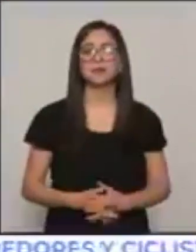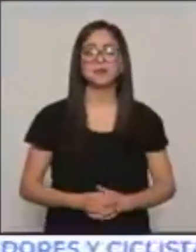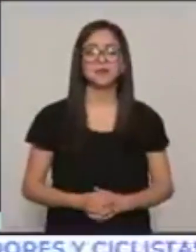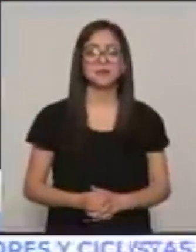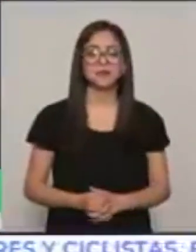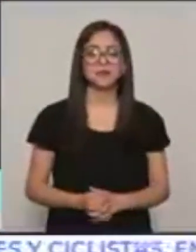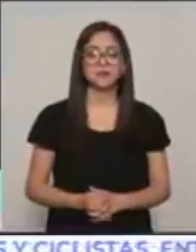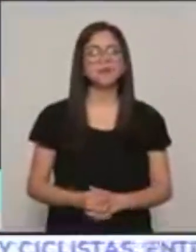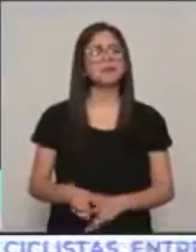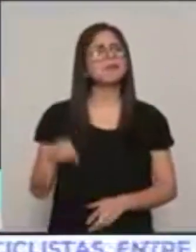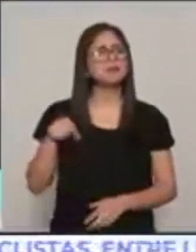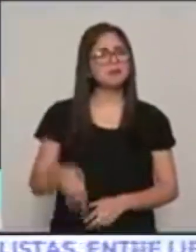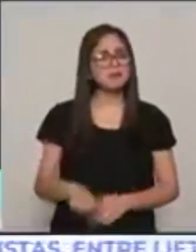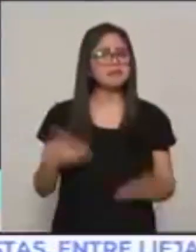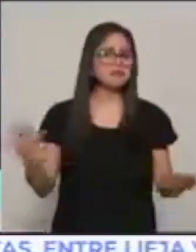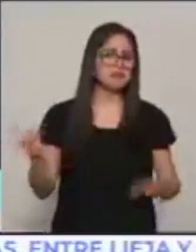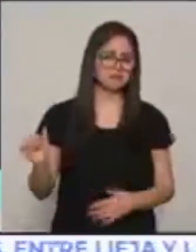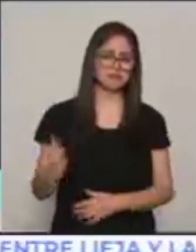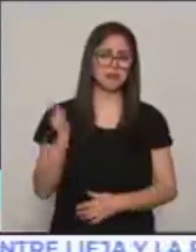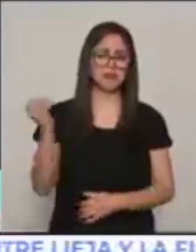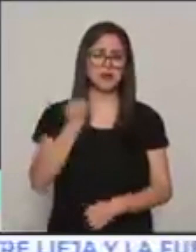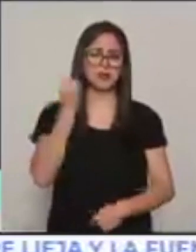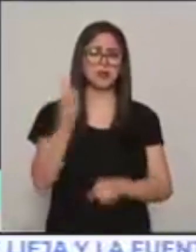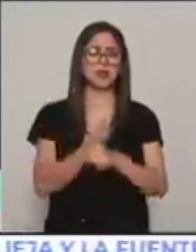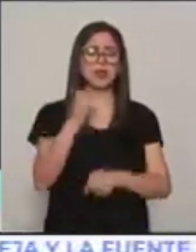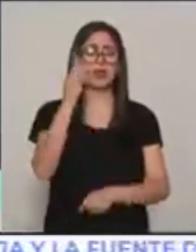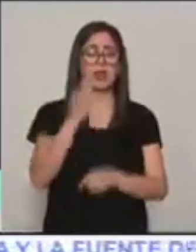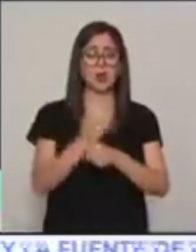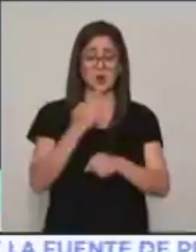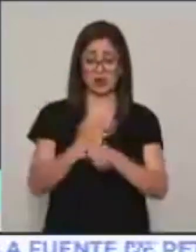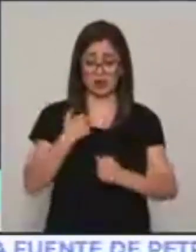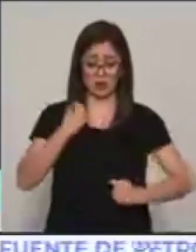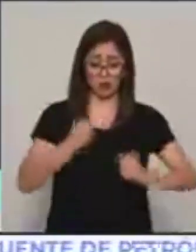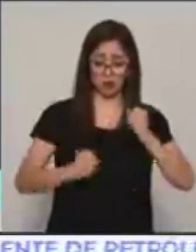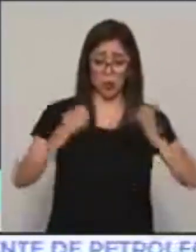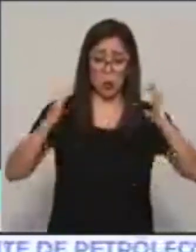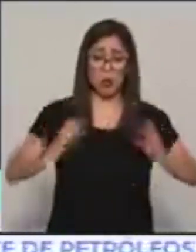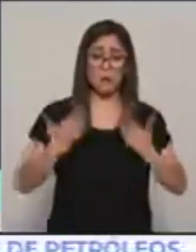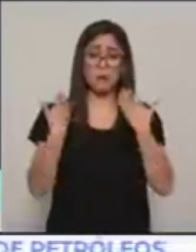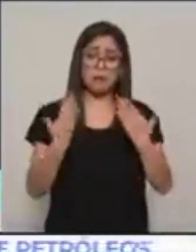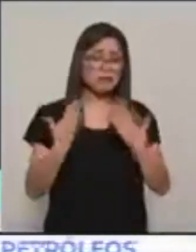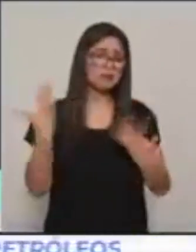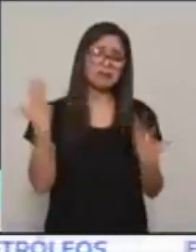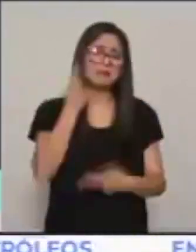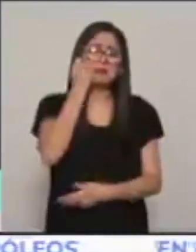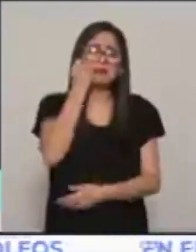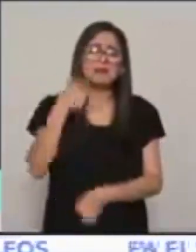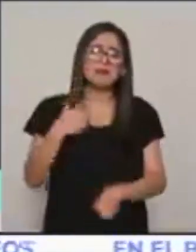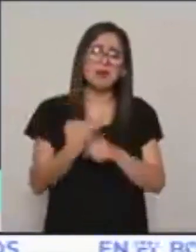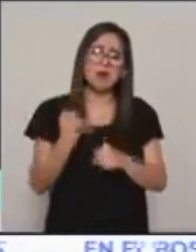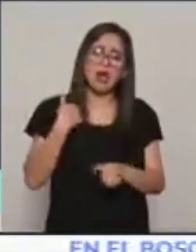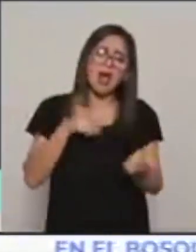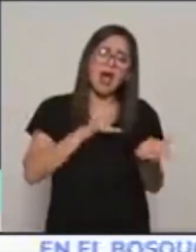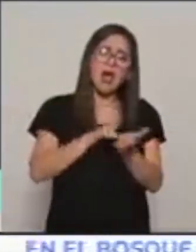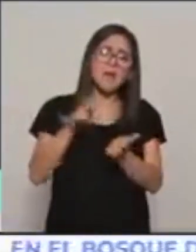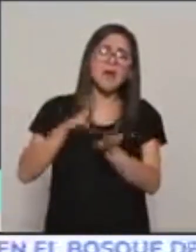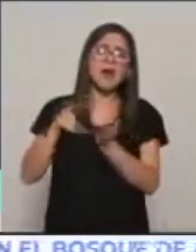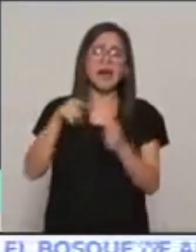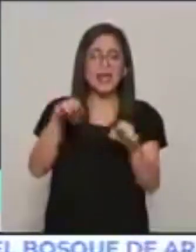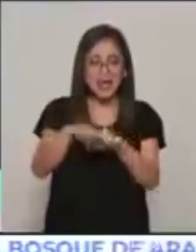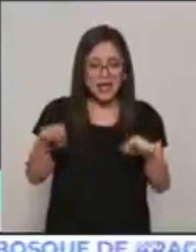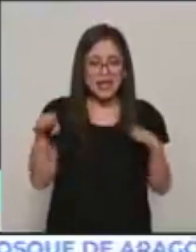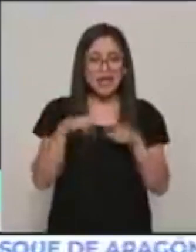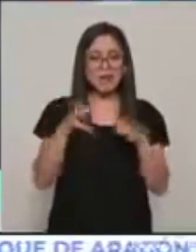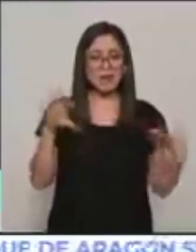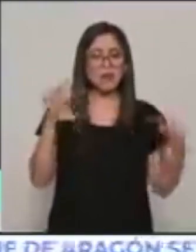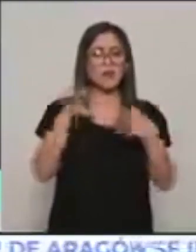Un buen pretexto, y digo, a pesar de que no tenemos la condición como antes, pero aquí tenemos el pretexto de apoyar a nuestro equipo y sentirnos